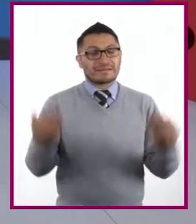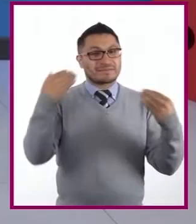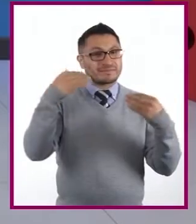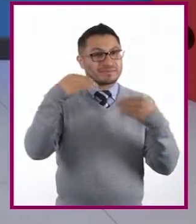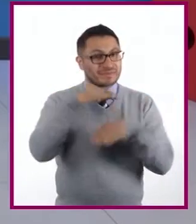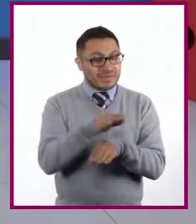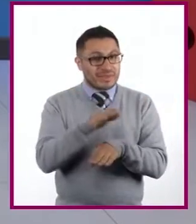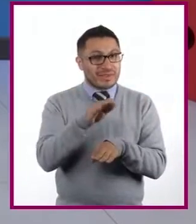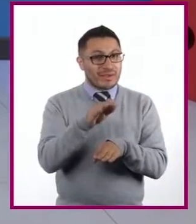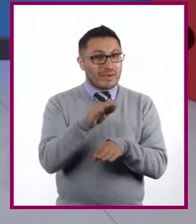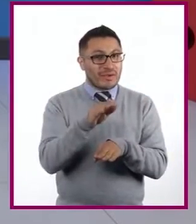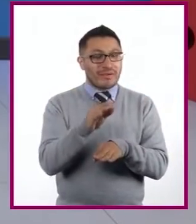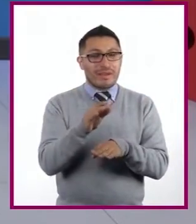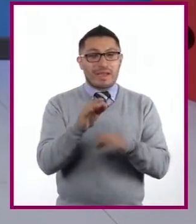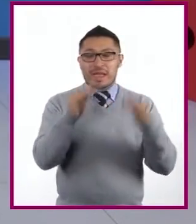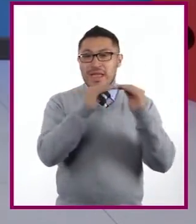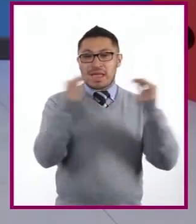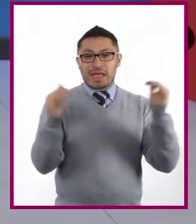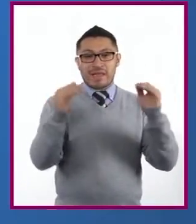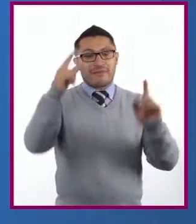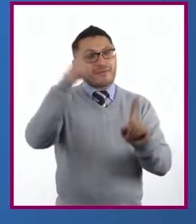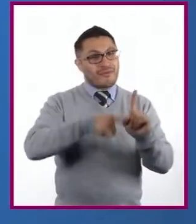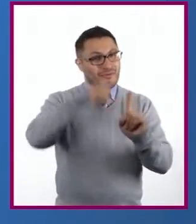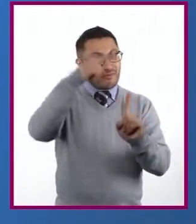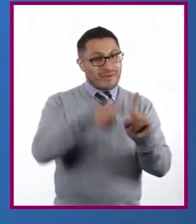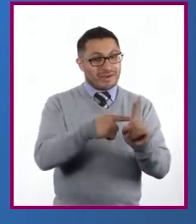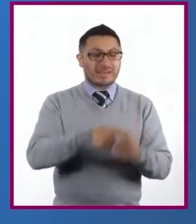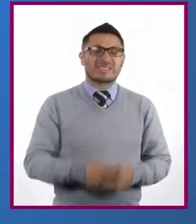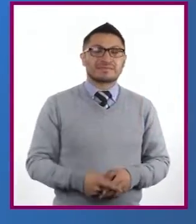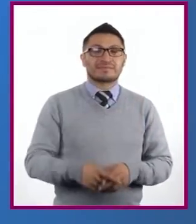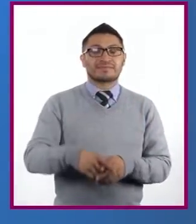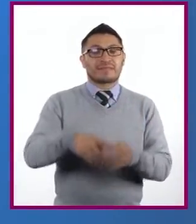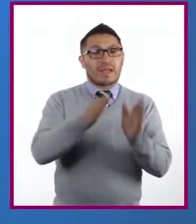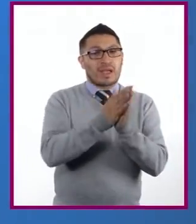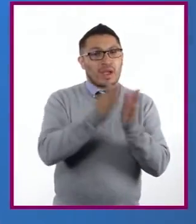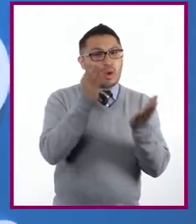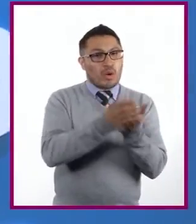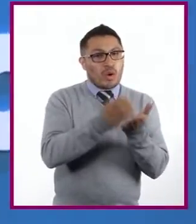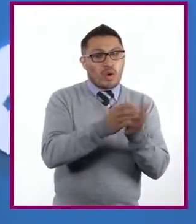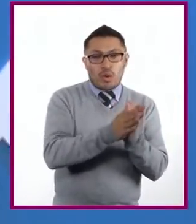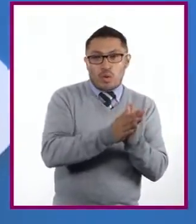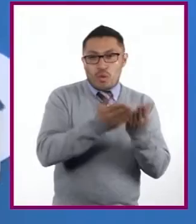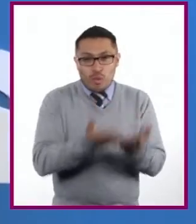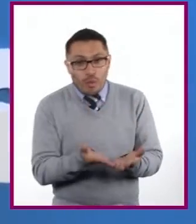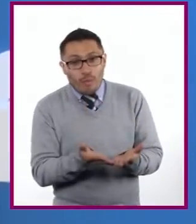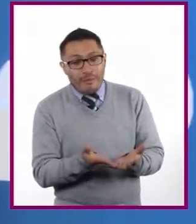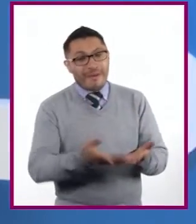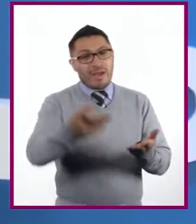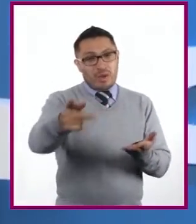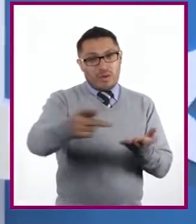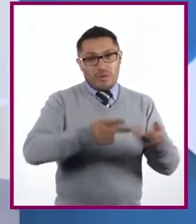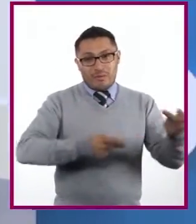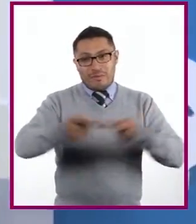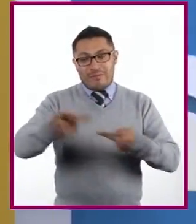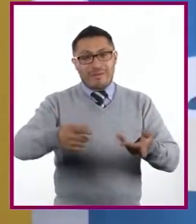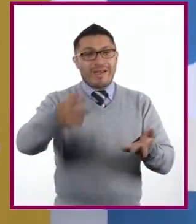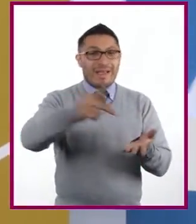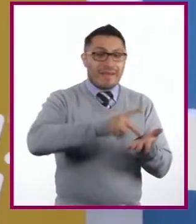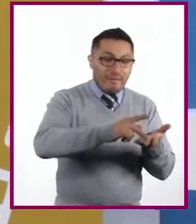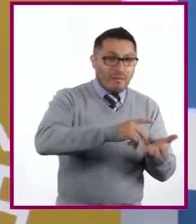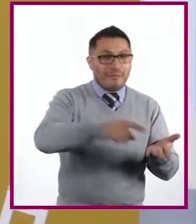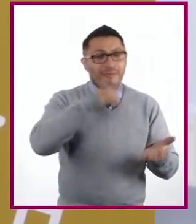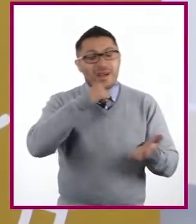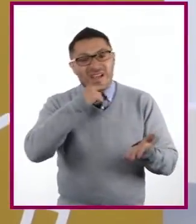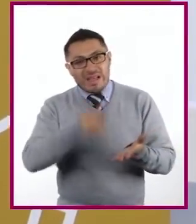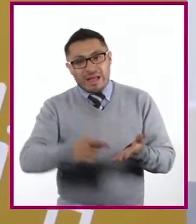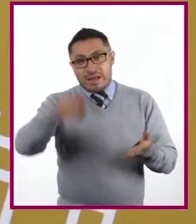de equilibrio térmico. Así que abre tu cuaderno y alista tu lápiz o bolígrafo porque vamos a aprender